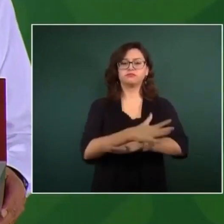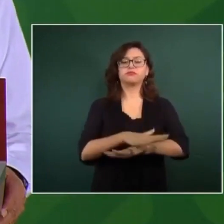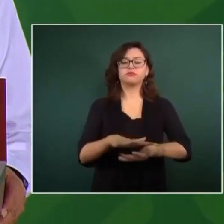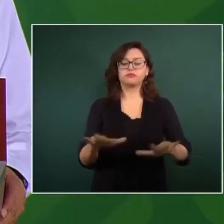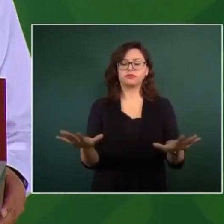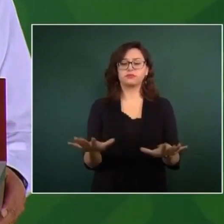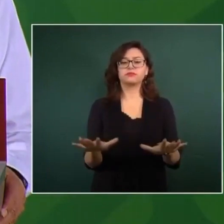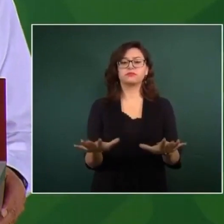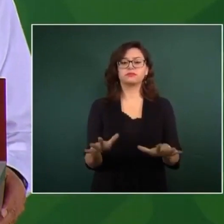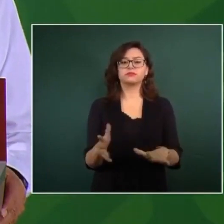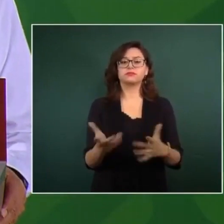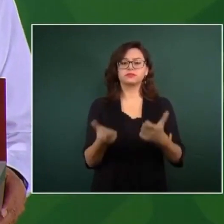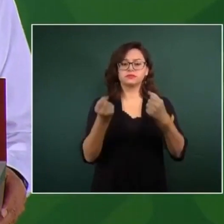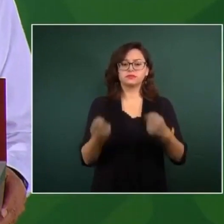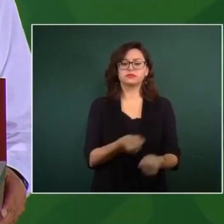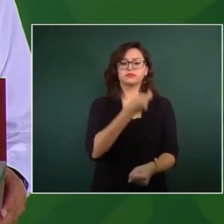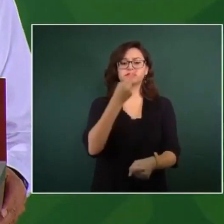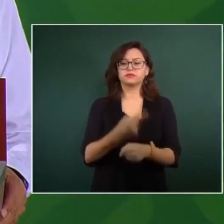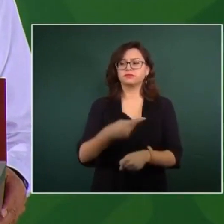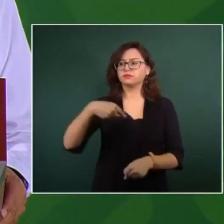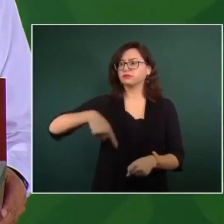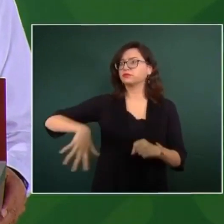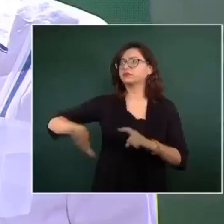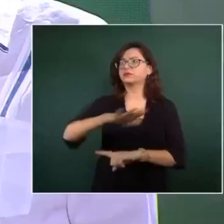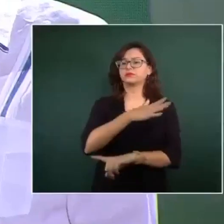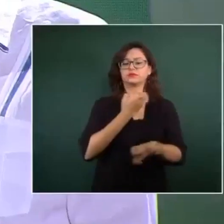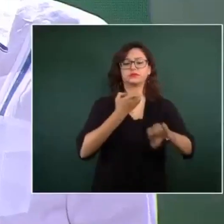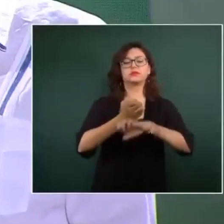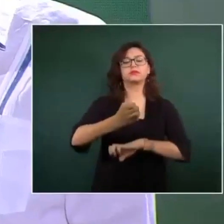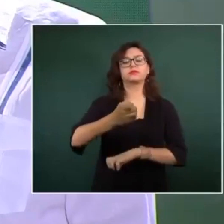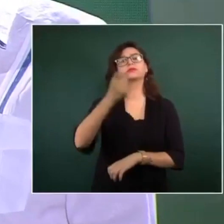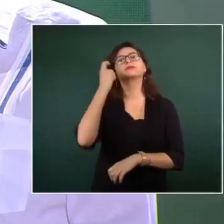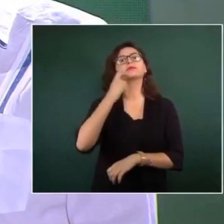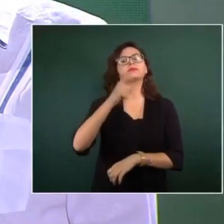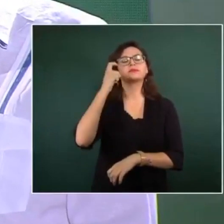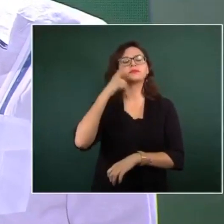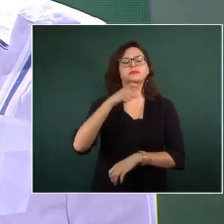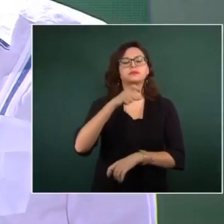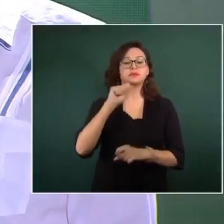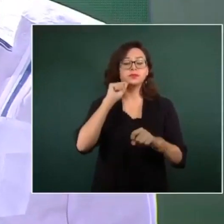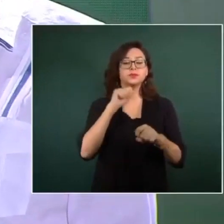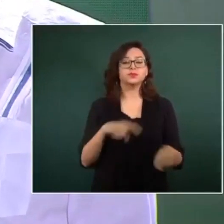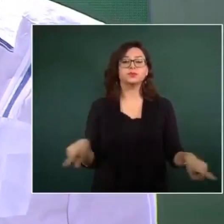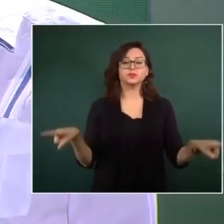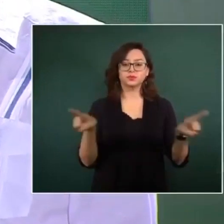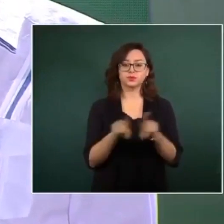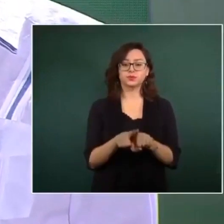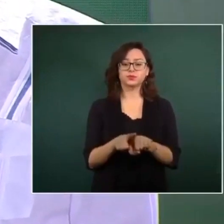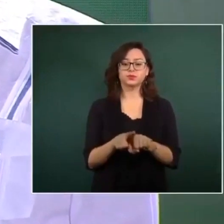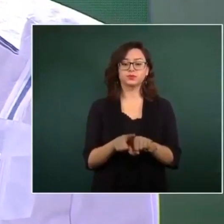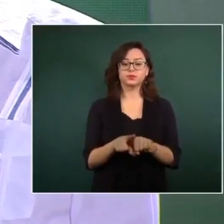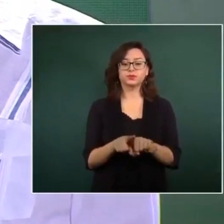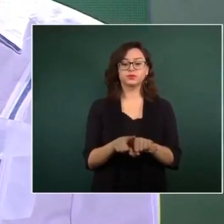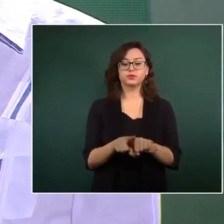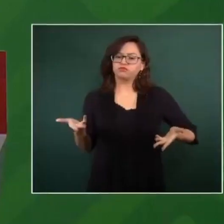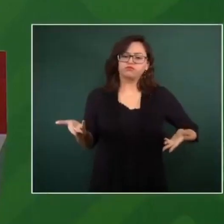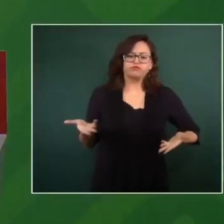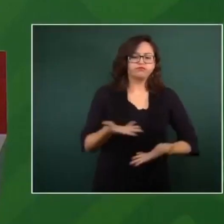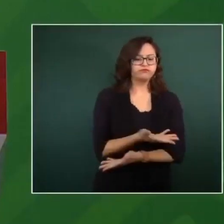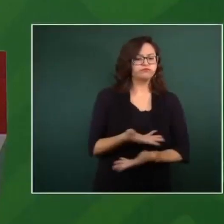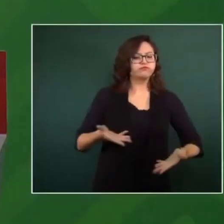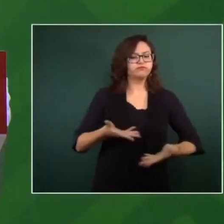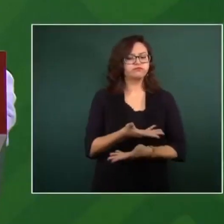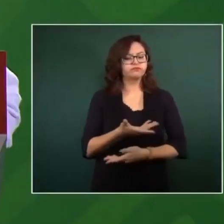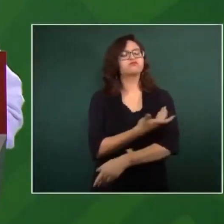que ya está lo perdonó dijo por haberle robado la presidencia en 2006 el residente respaldo públicamente el trabajo del gobernador